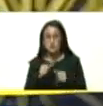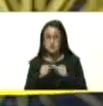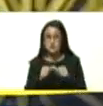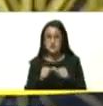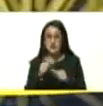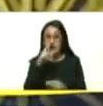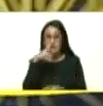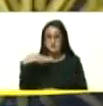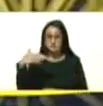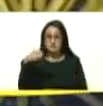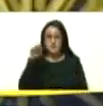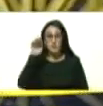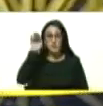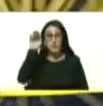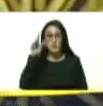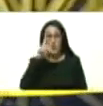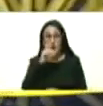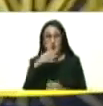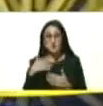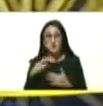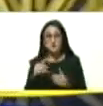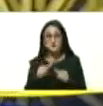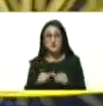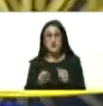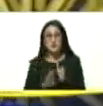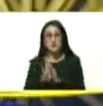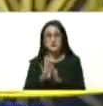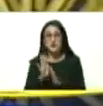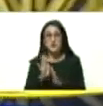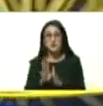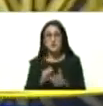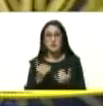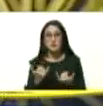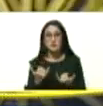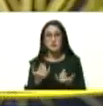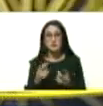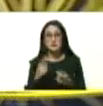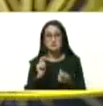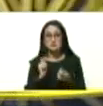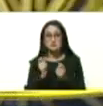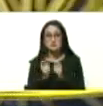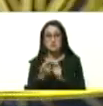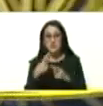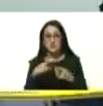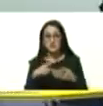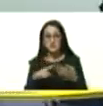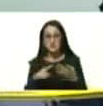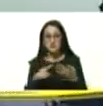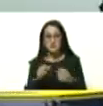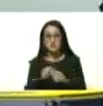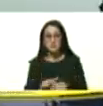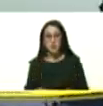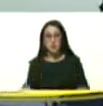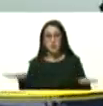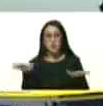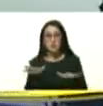en los años que están por venir para seguir avanzando en el crecimiento, la diversificación y la